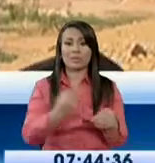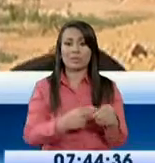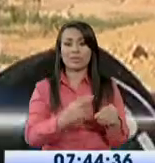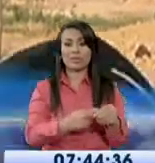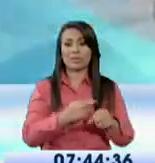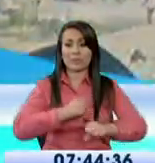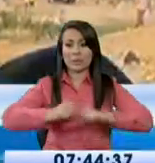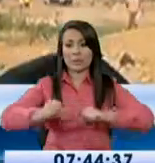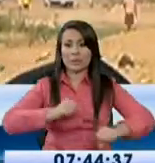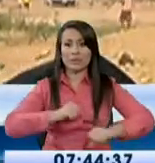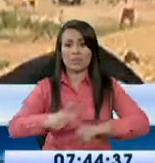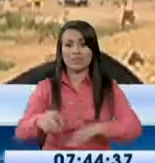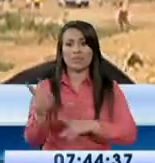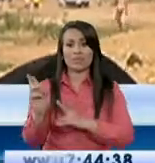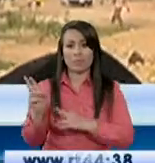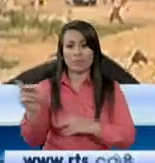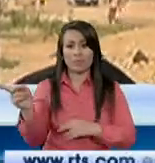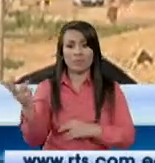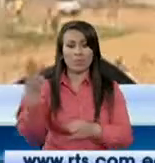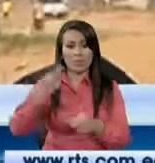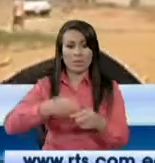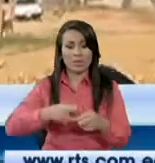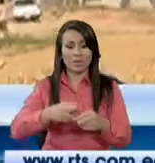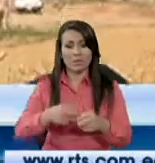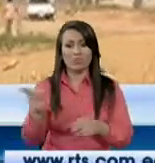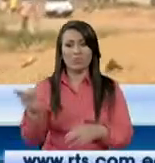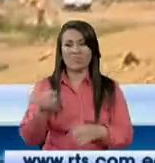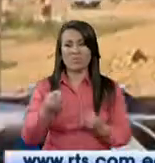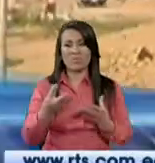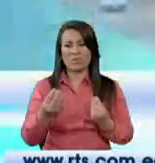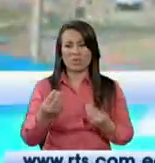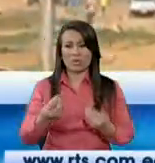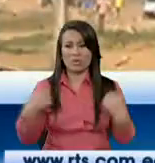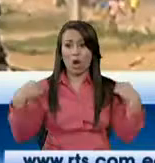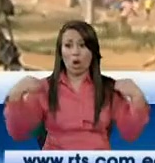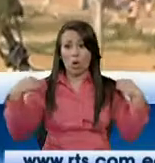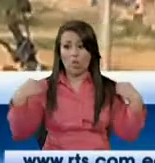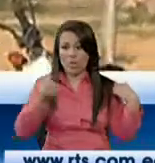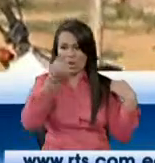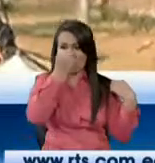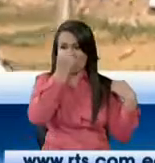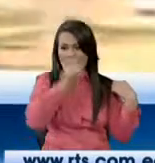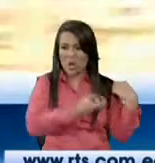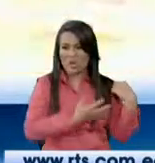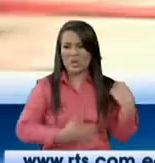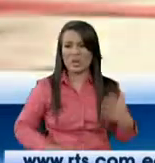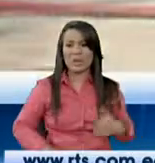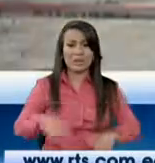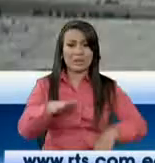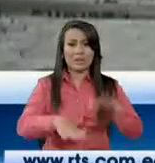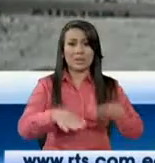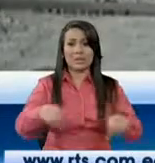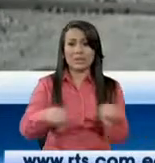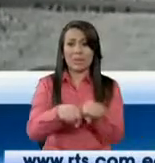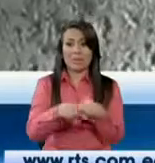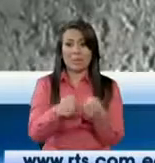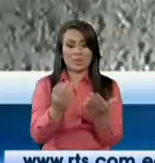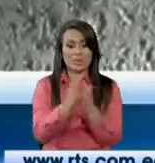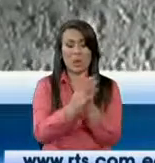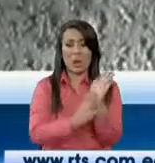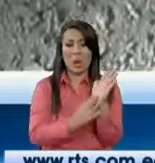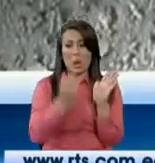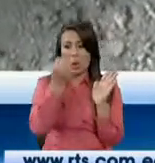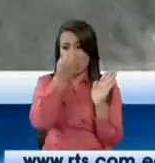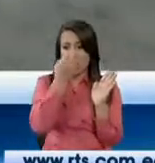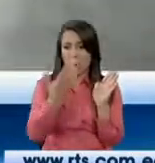en este hecho, el mismo que presenta manchas o maculaciones color rojizo en sus vestimentas, en sus zapatos. De acuerdo a las